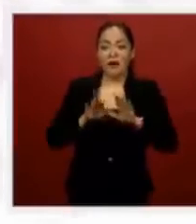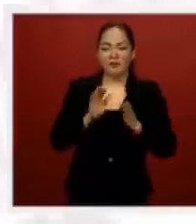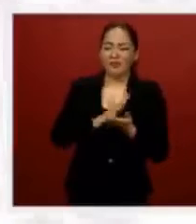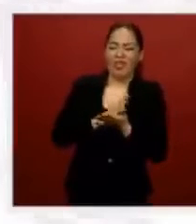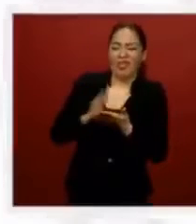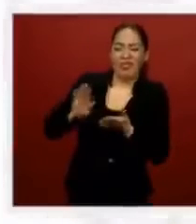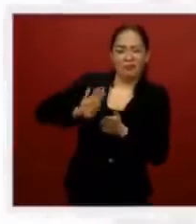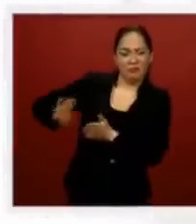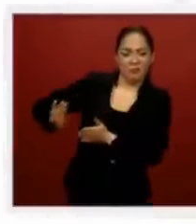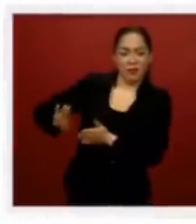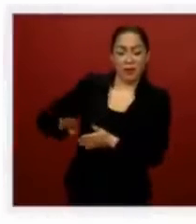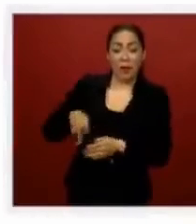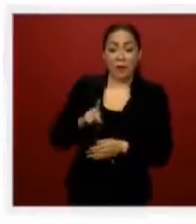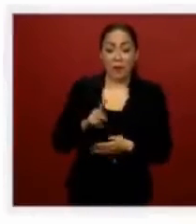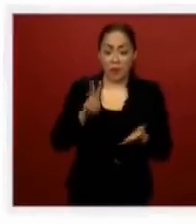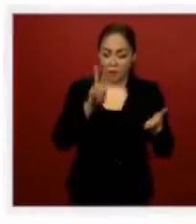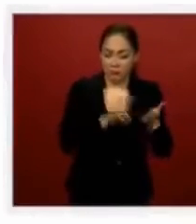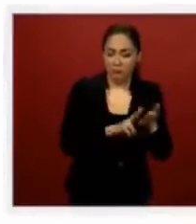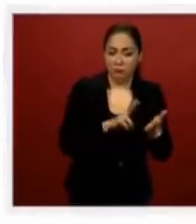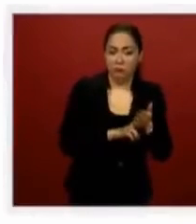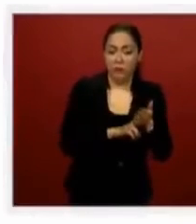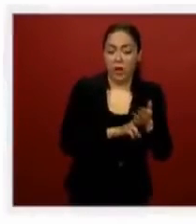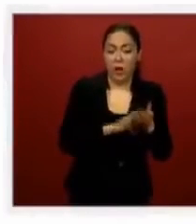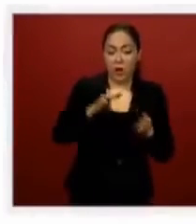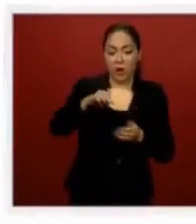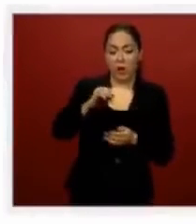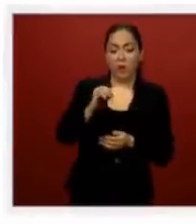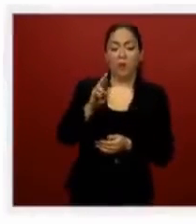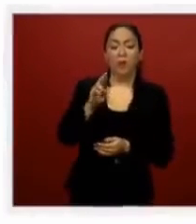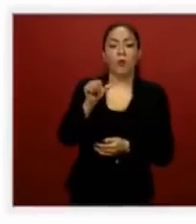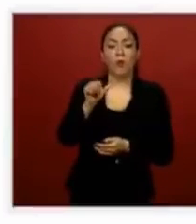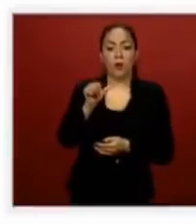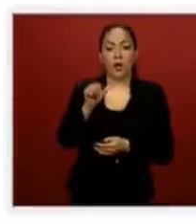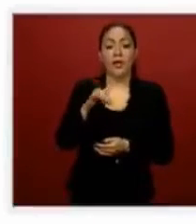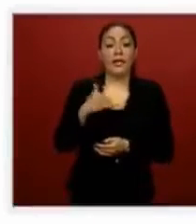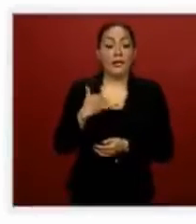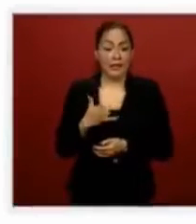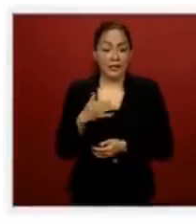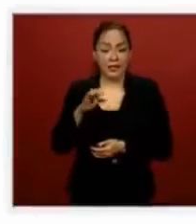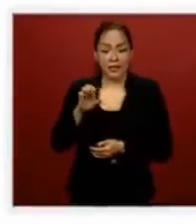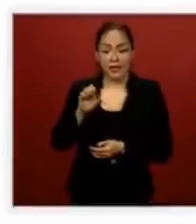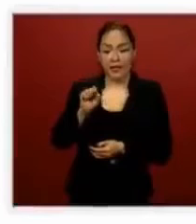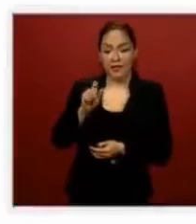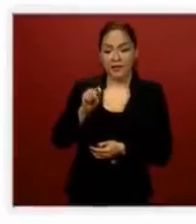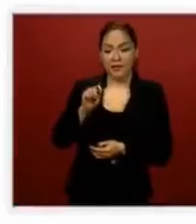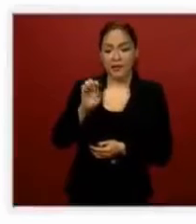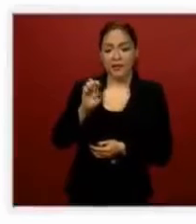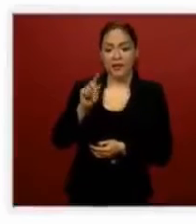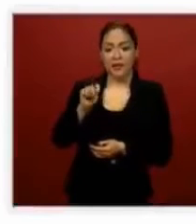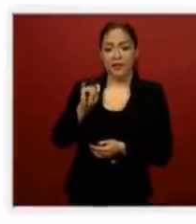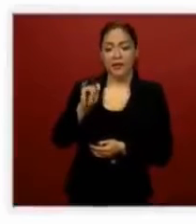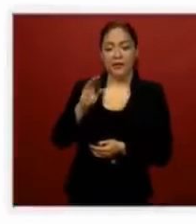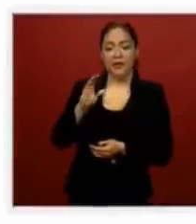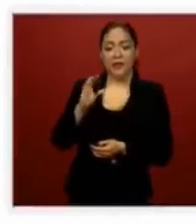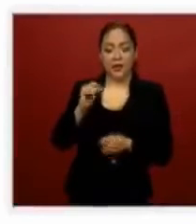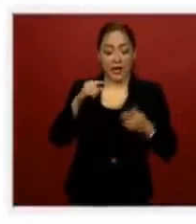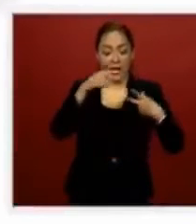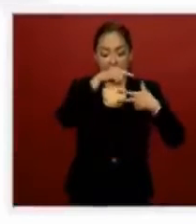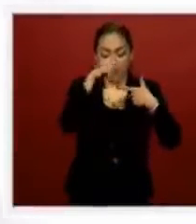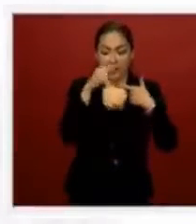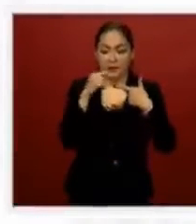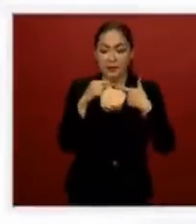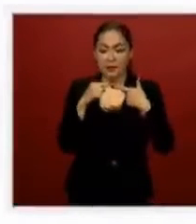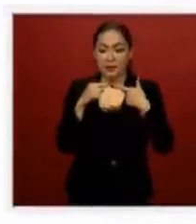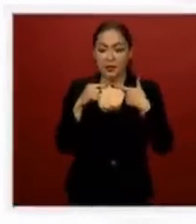descuidado, la cívica, la moral y la estética. Estas 7 dimensiones